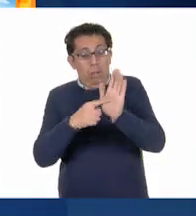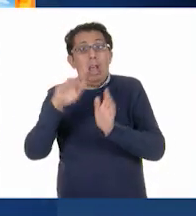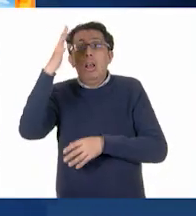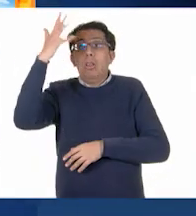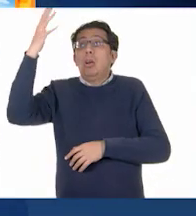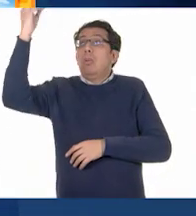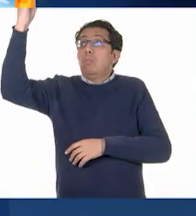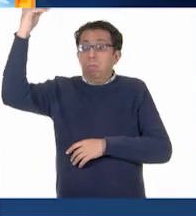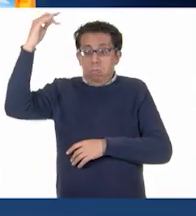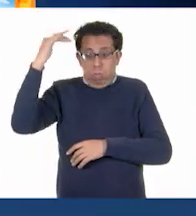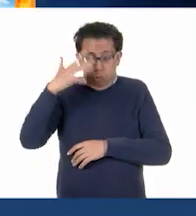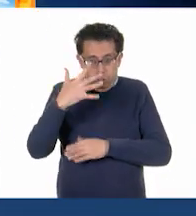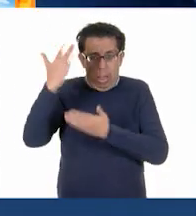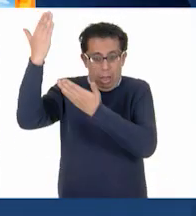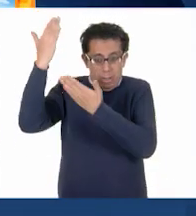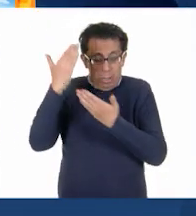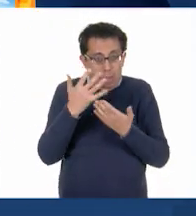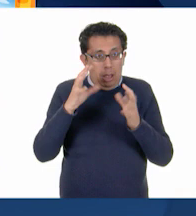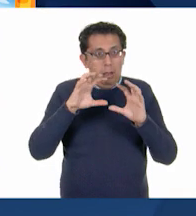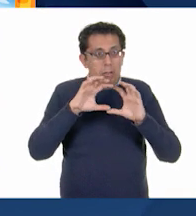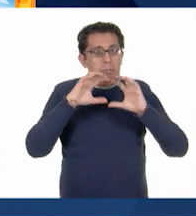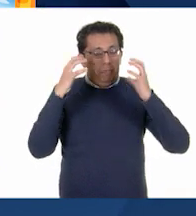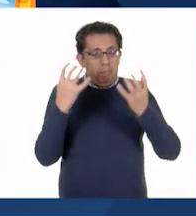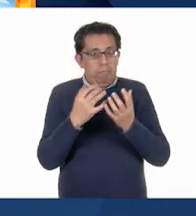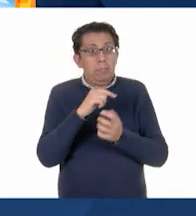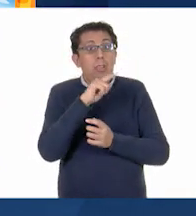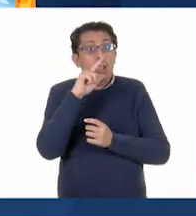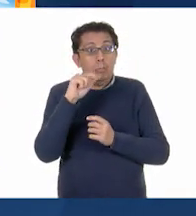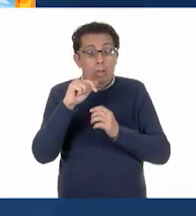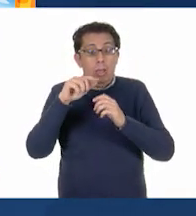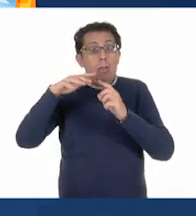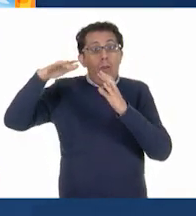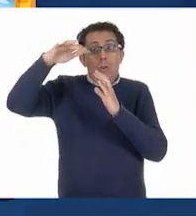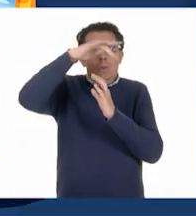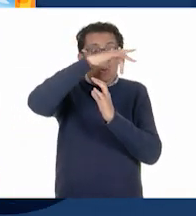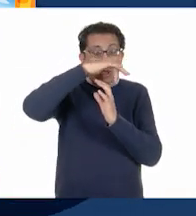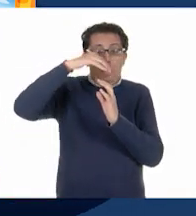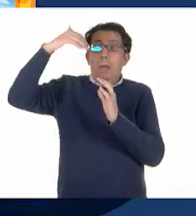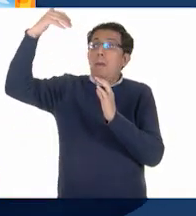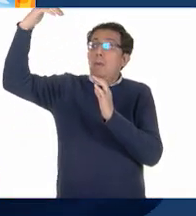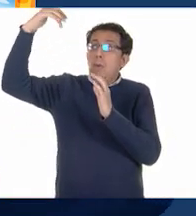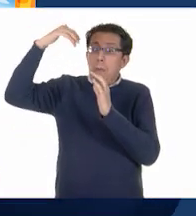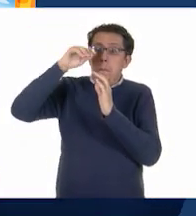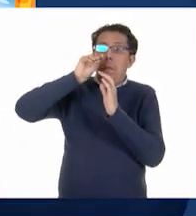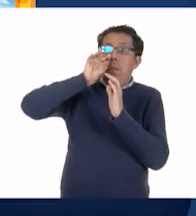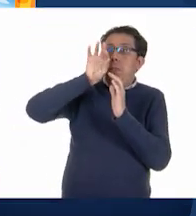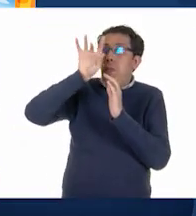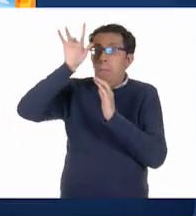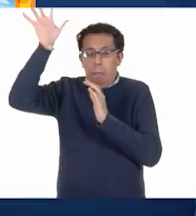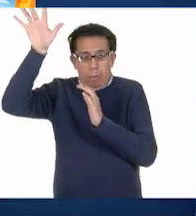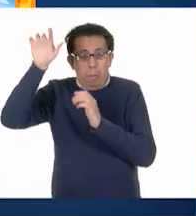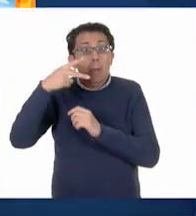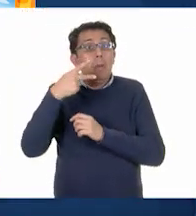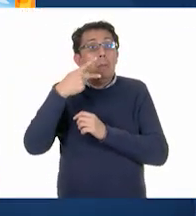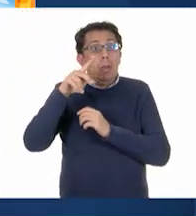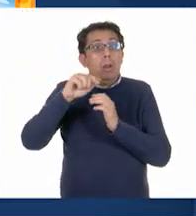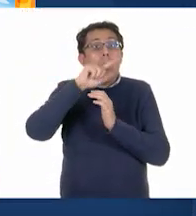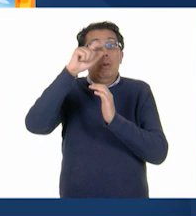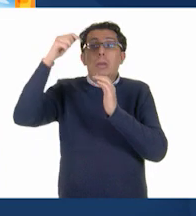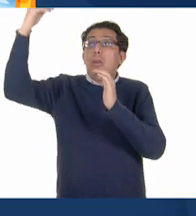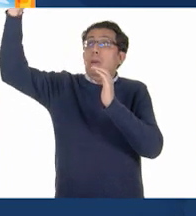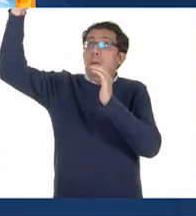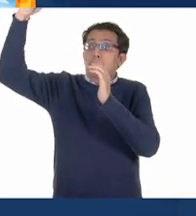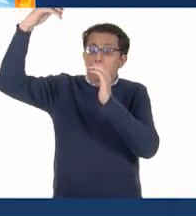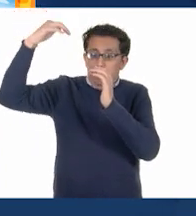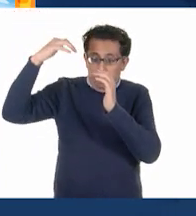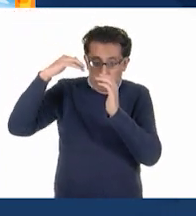llega. Una pequeña parte es reflejada por la atmósfera y las nubes, pero la mayor parte llega a la superficie de la